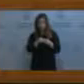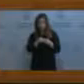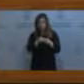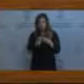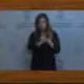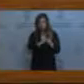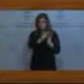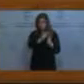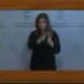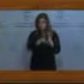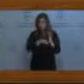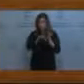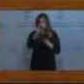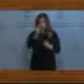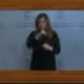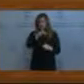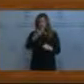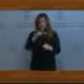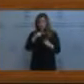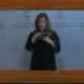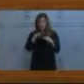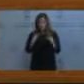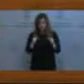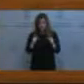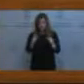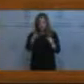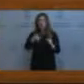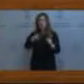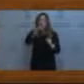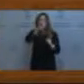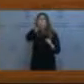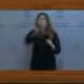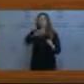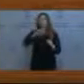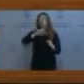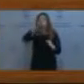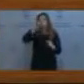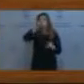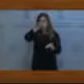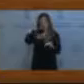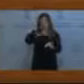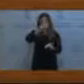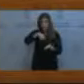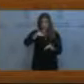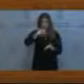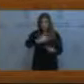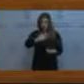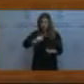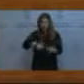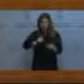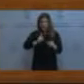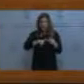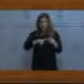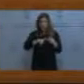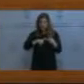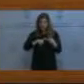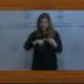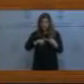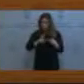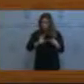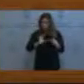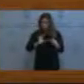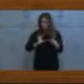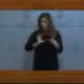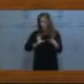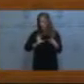la comunidad asturiana. Esto ya ha sido así en otras comunidades, como por ejemplo en Cantabria, como por ejemplo en